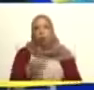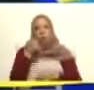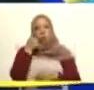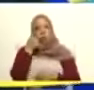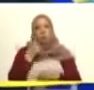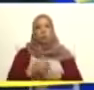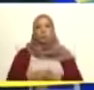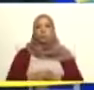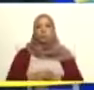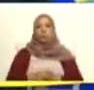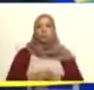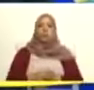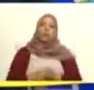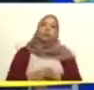mensajes. ¿Ustedes también?